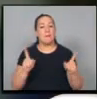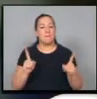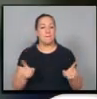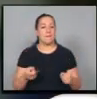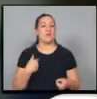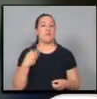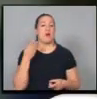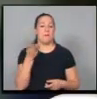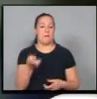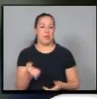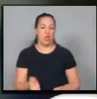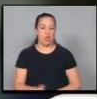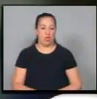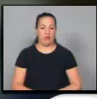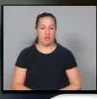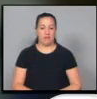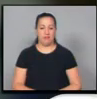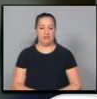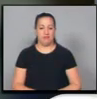nosotros pedimos.